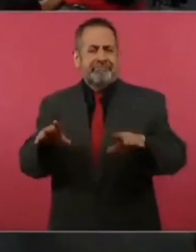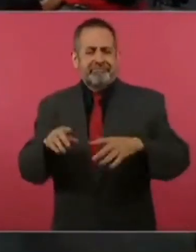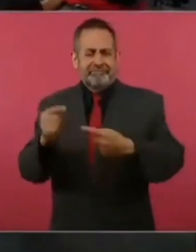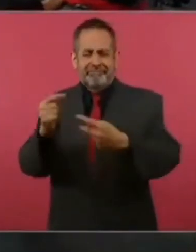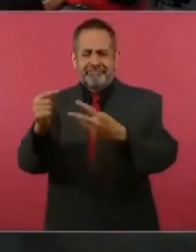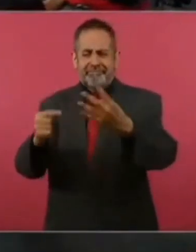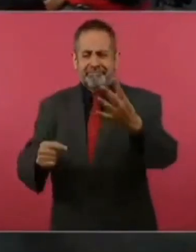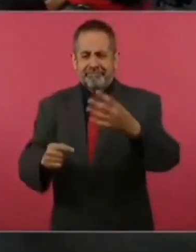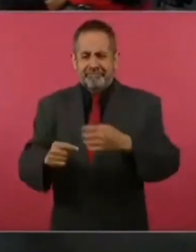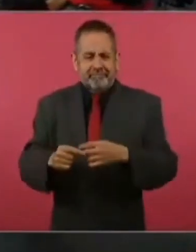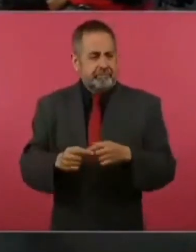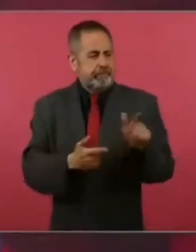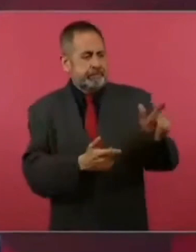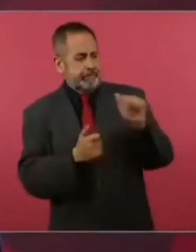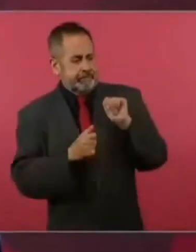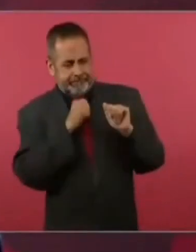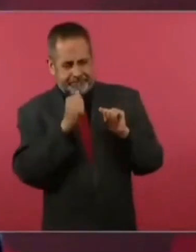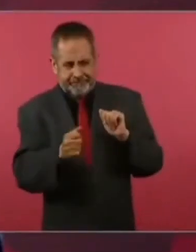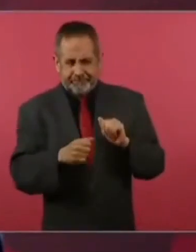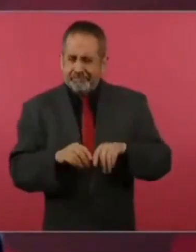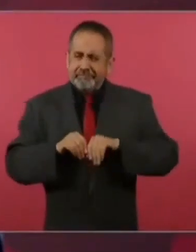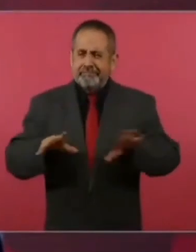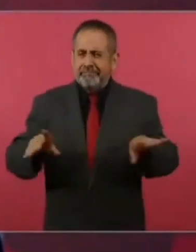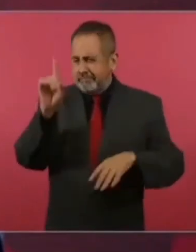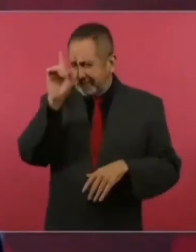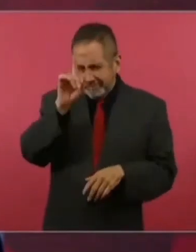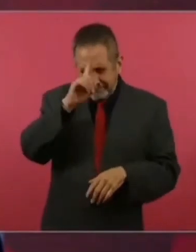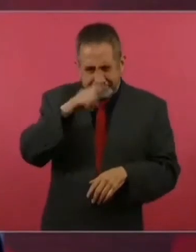señalar aquí, y no les cobro nada.